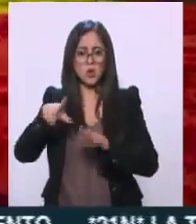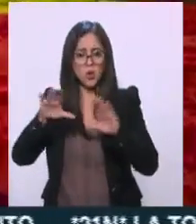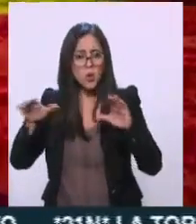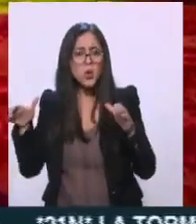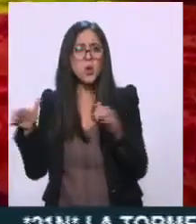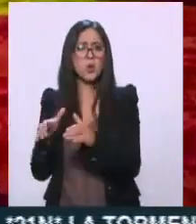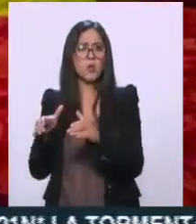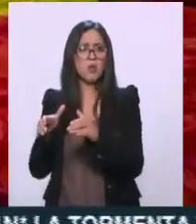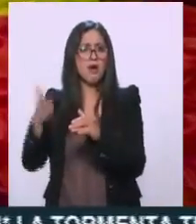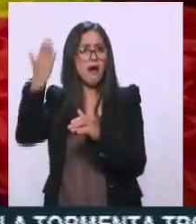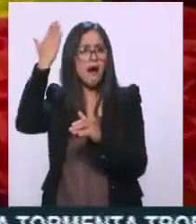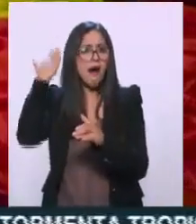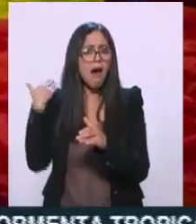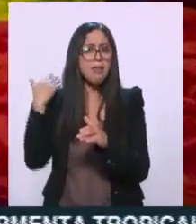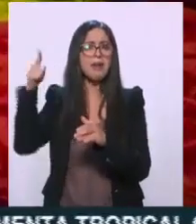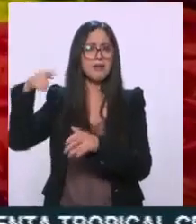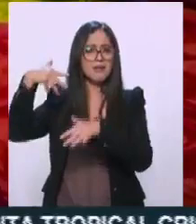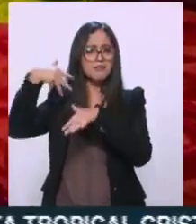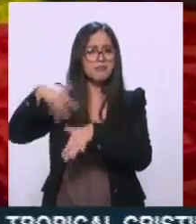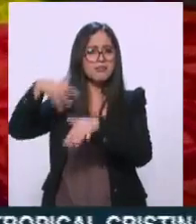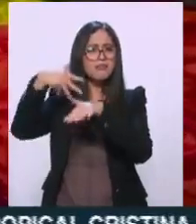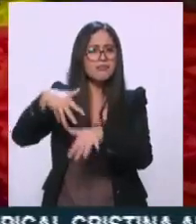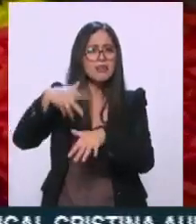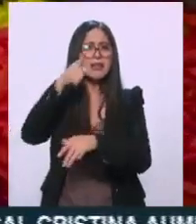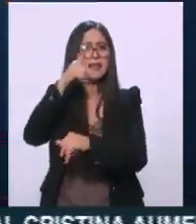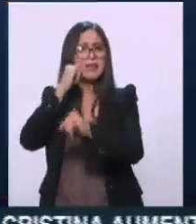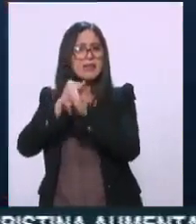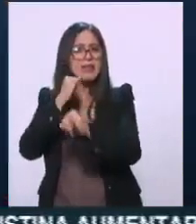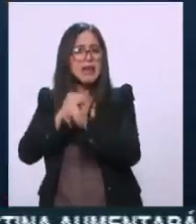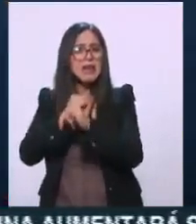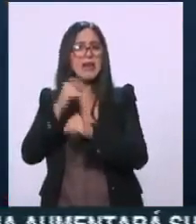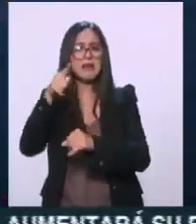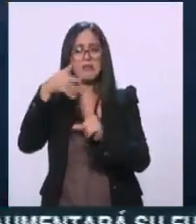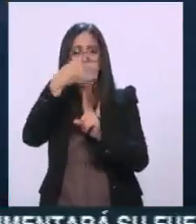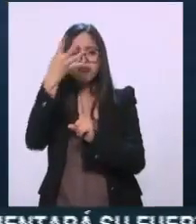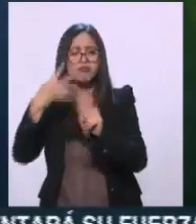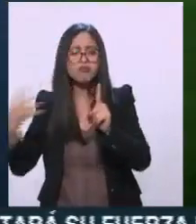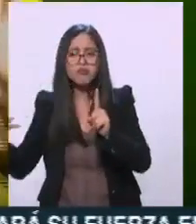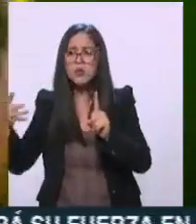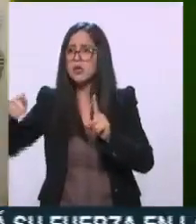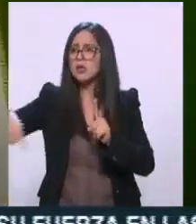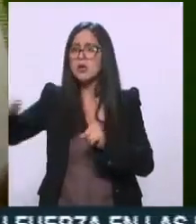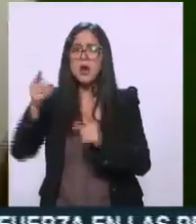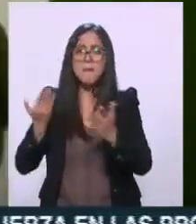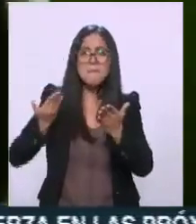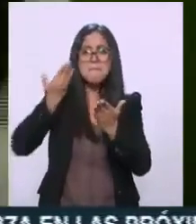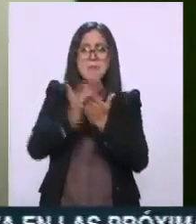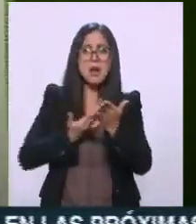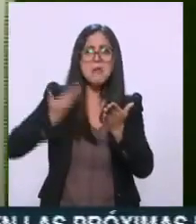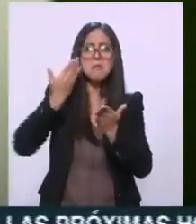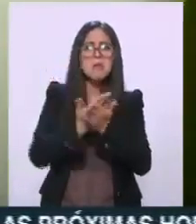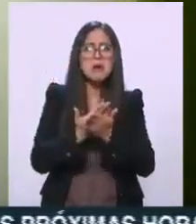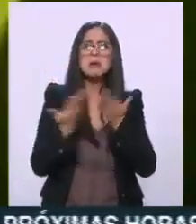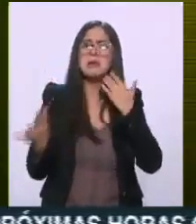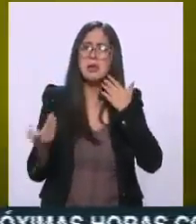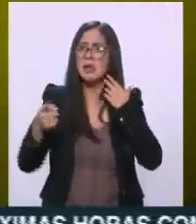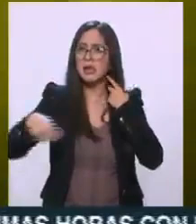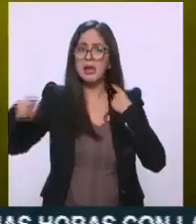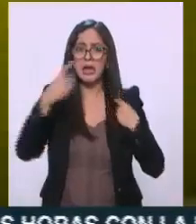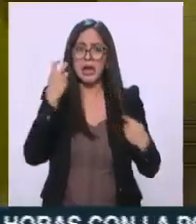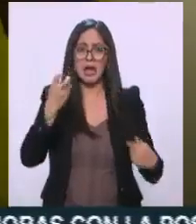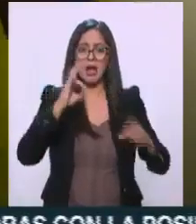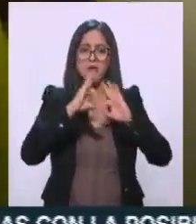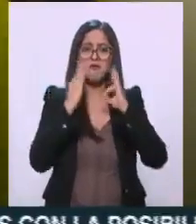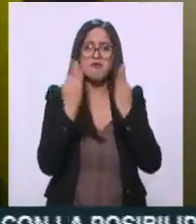hizo visible en la pasada marcha virtual del orgullo LGBTQI, y es que pareciera que este tipo de conductas